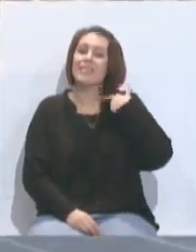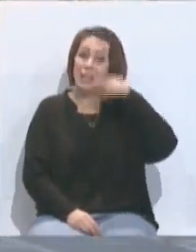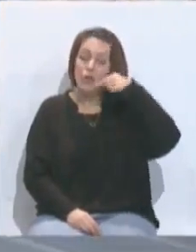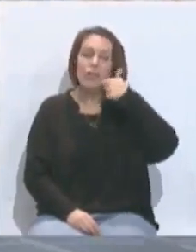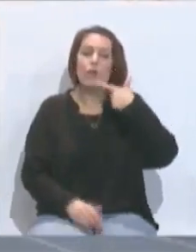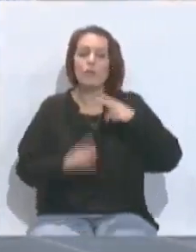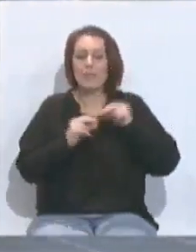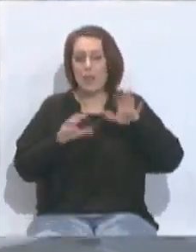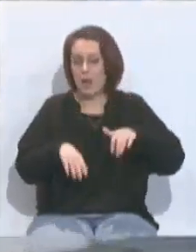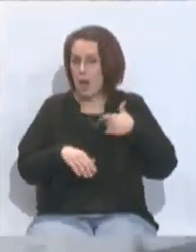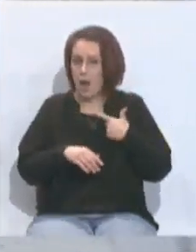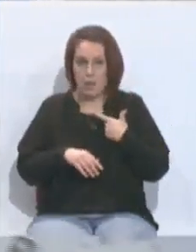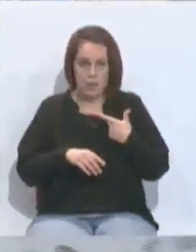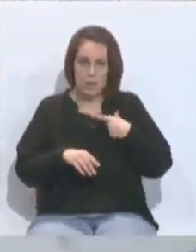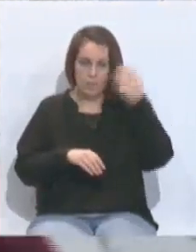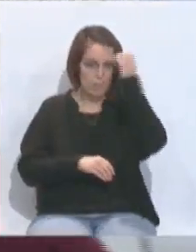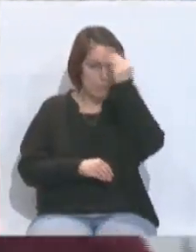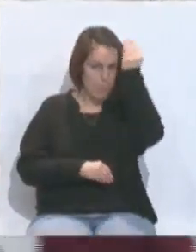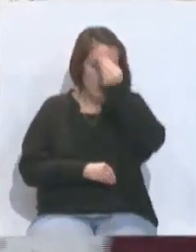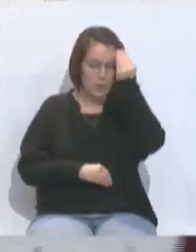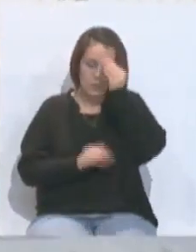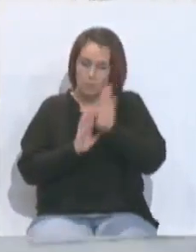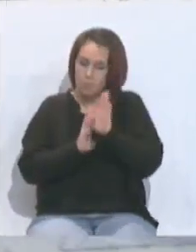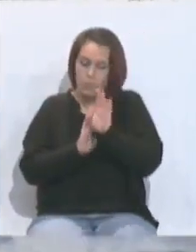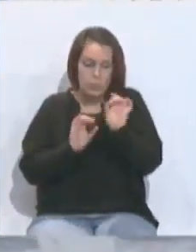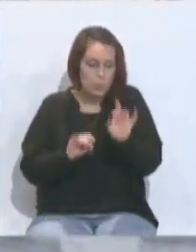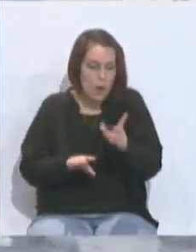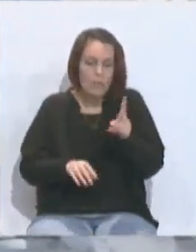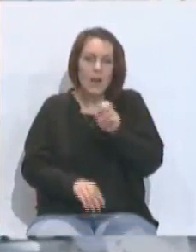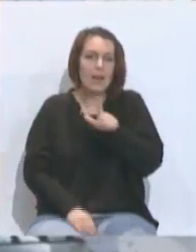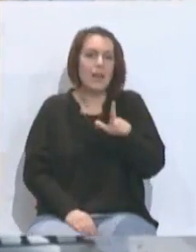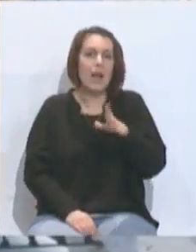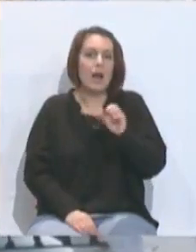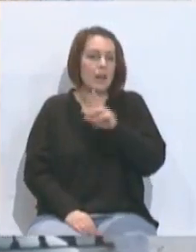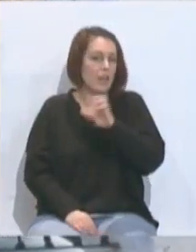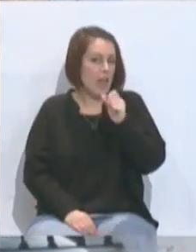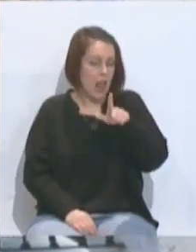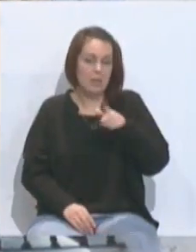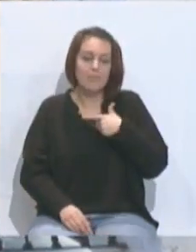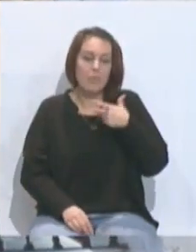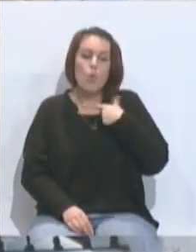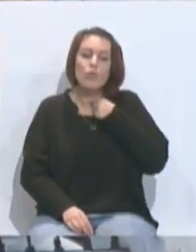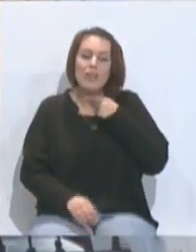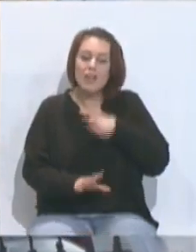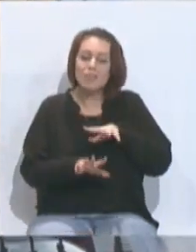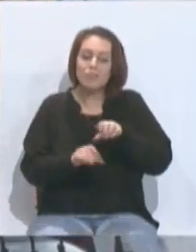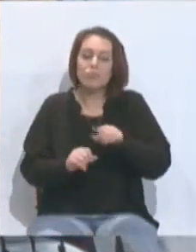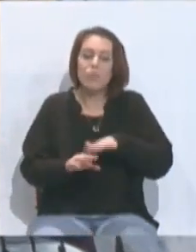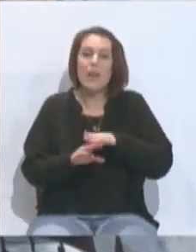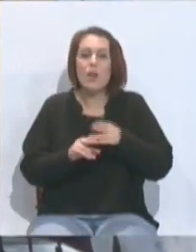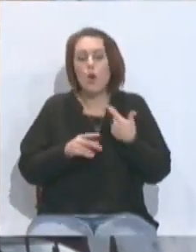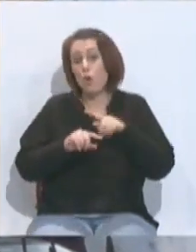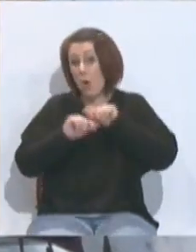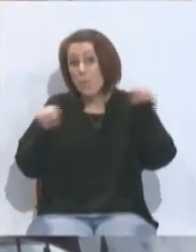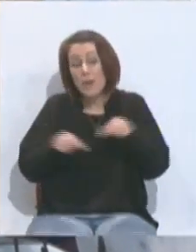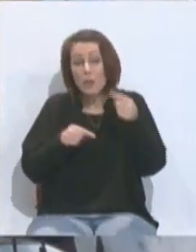de postura, que mantiene su interés de establecer la sede universitaria en Valcárcel, pero el convenio con la Diputación para el uso del edificio expira a